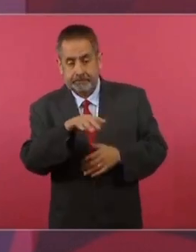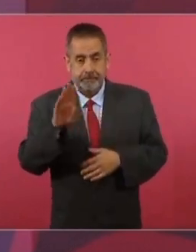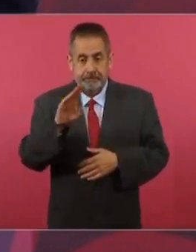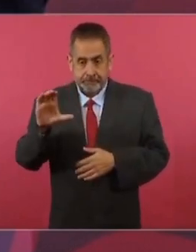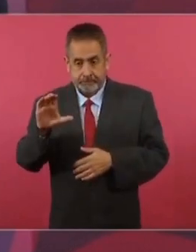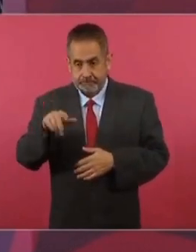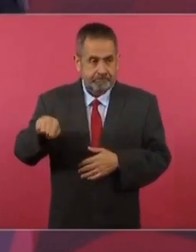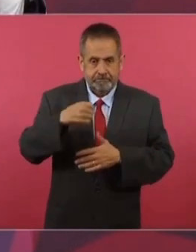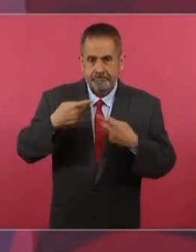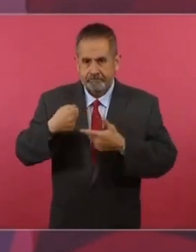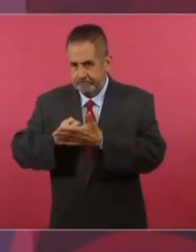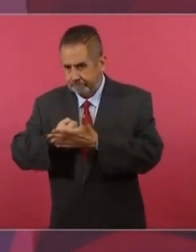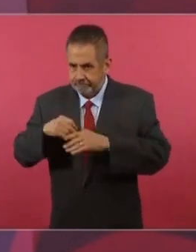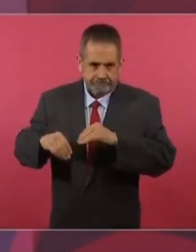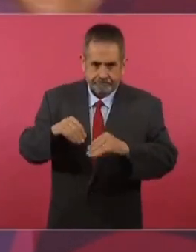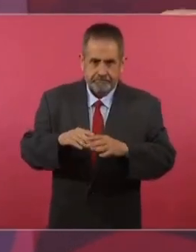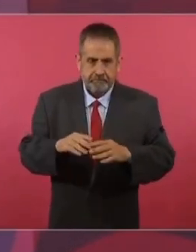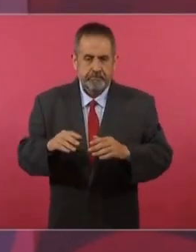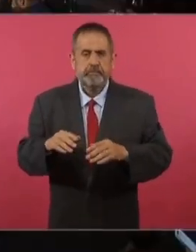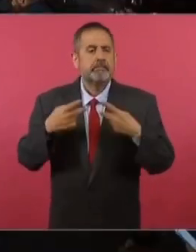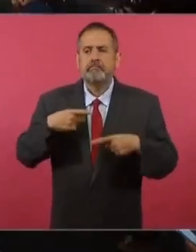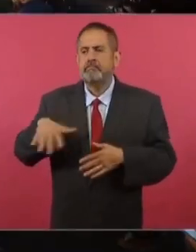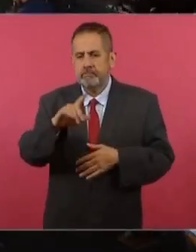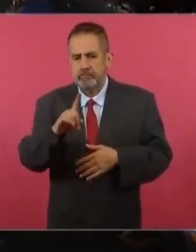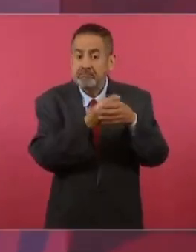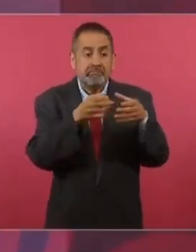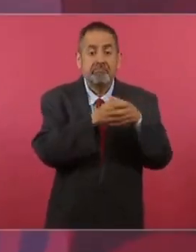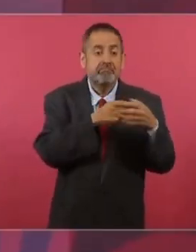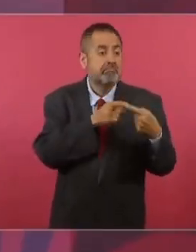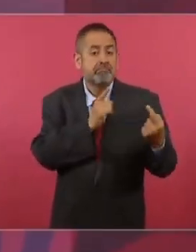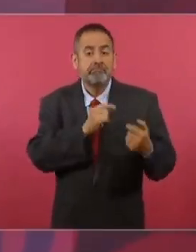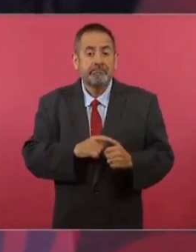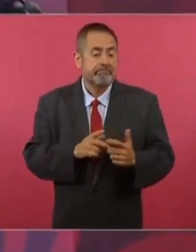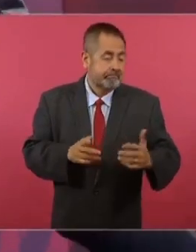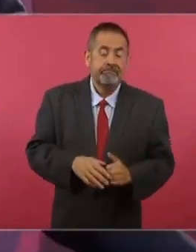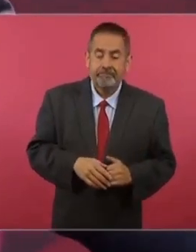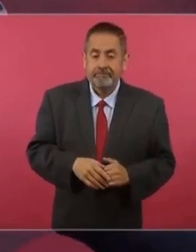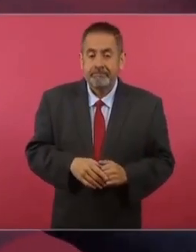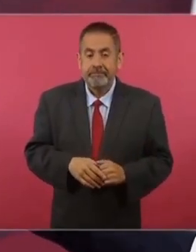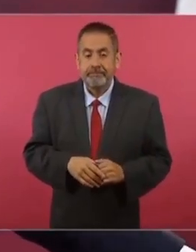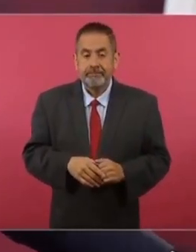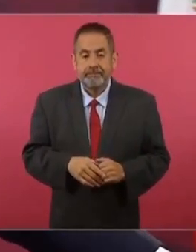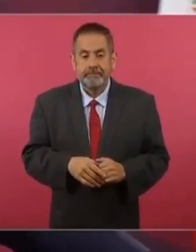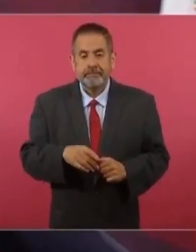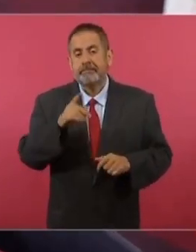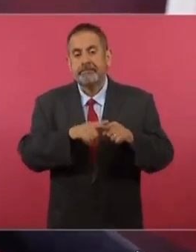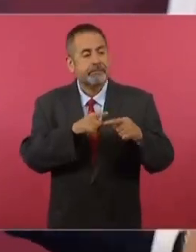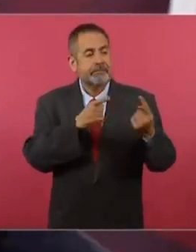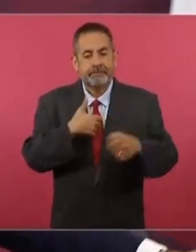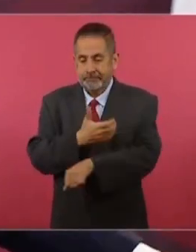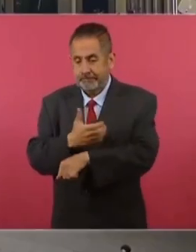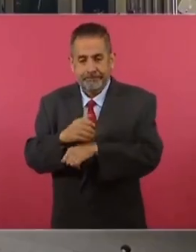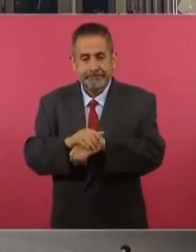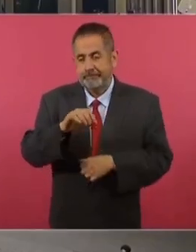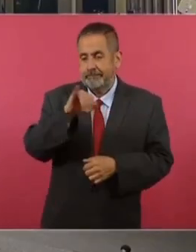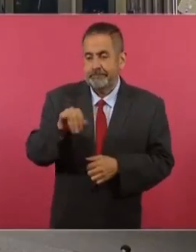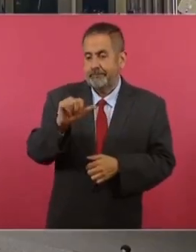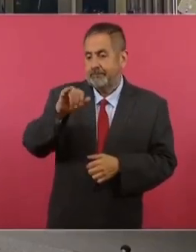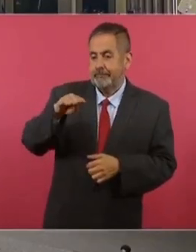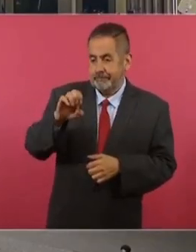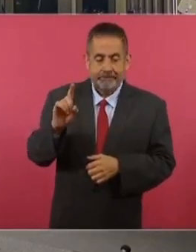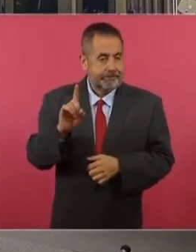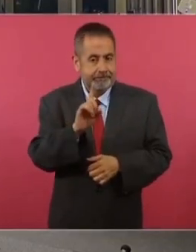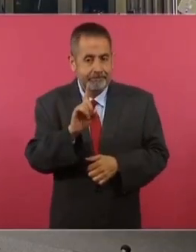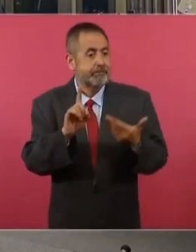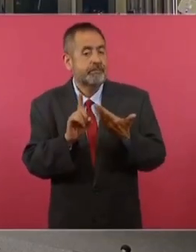arriba no abajo diferencias entre nuestro amigo compañero Jaime y